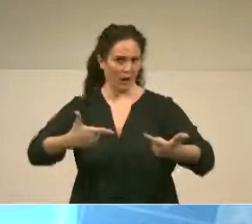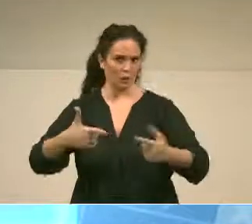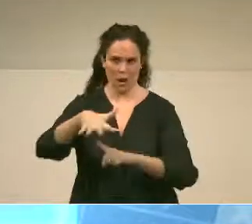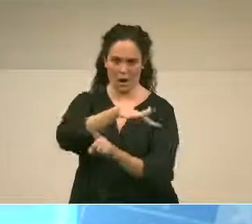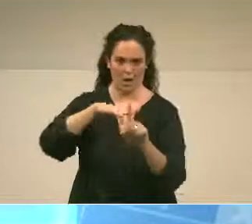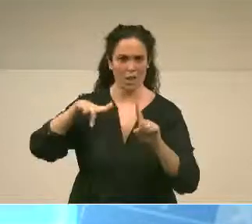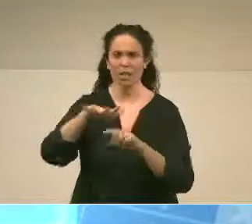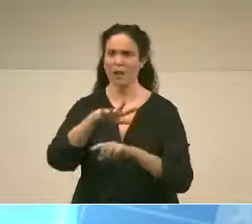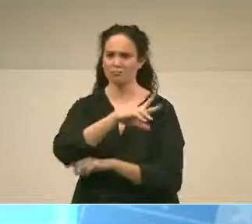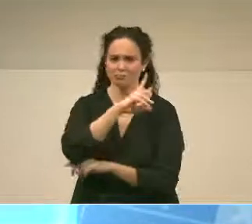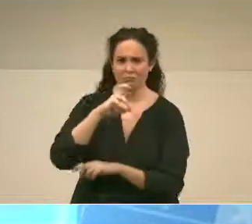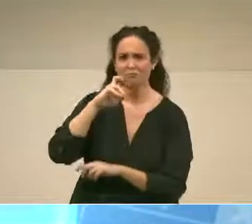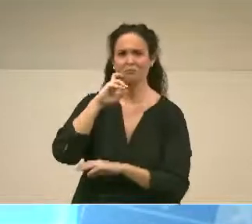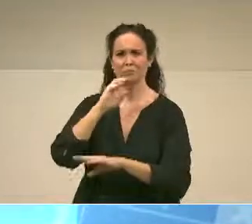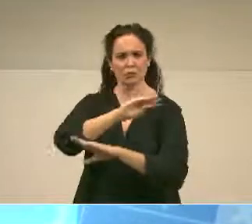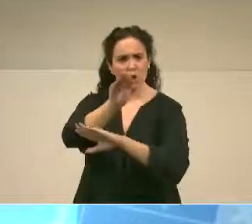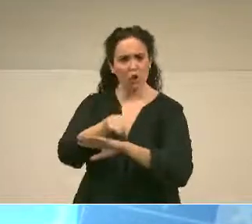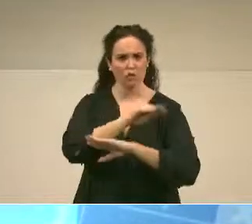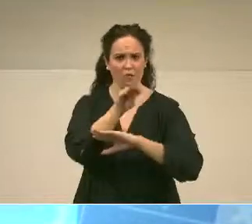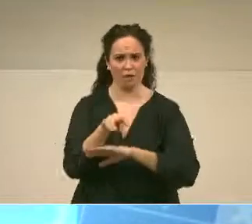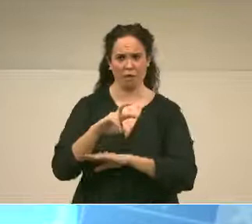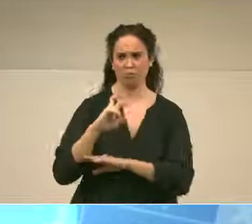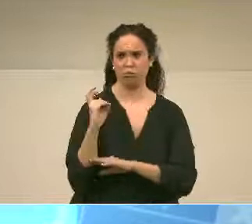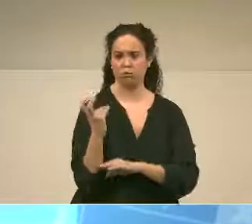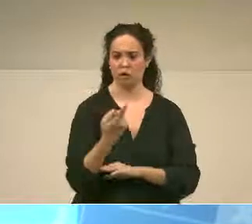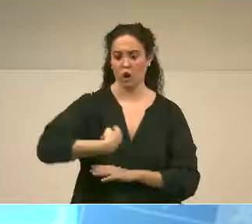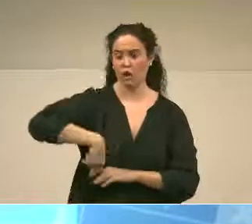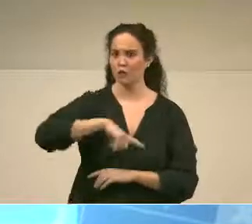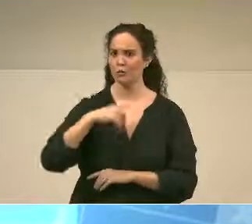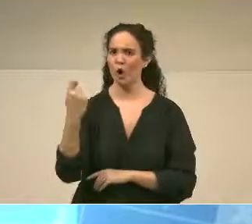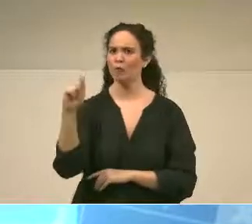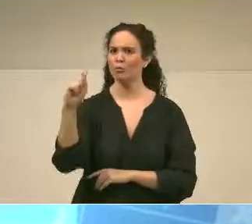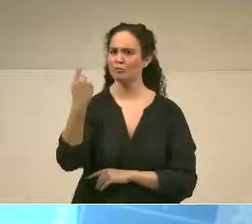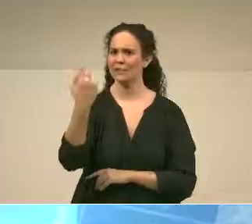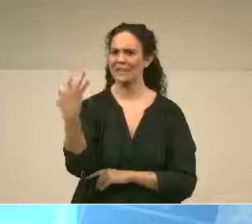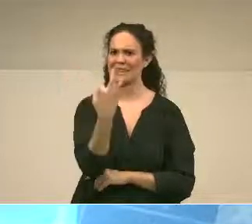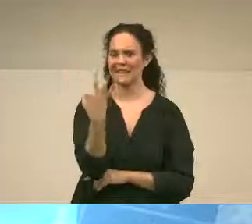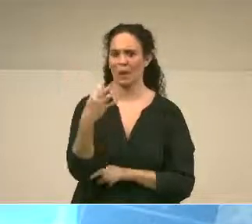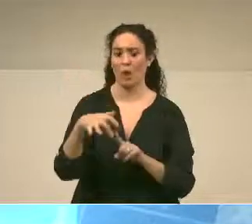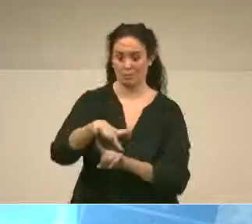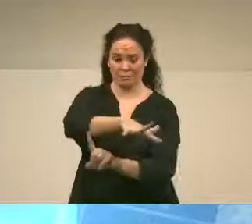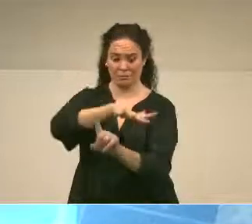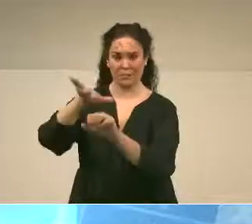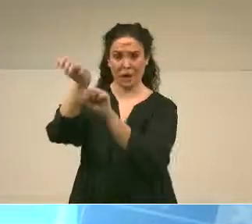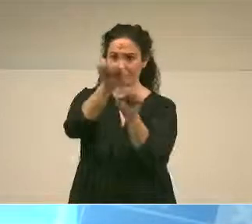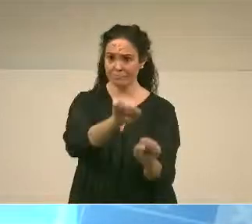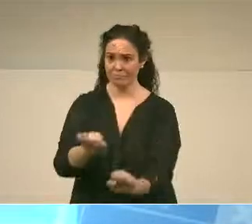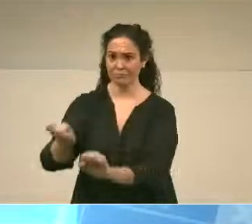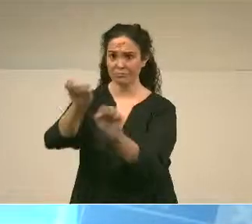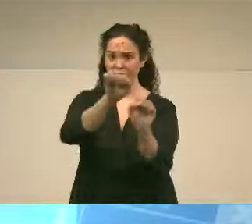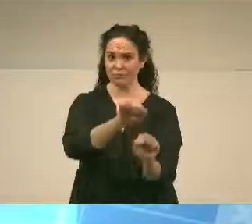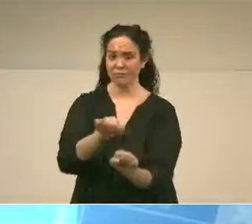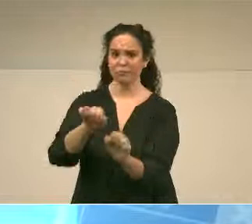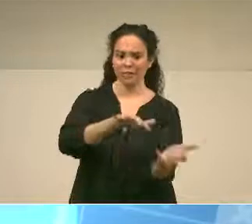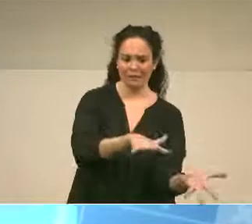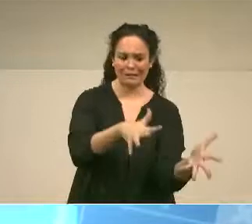de su conservación, y en los que hemos conseguido que esa conservación y esa protección de la biodiversidad sea posible de llevarla